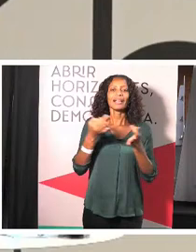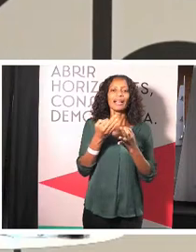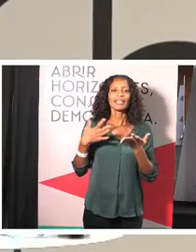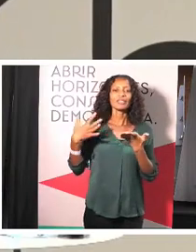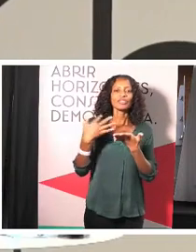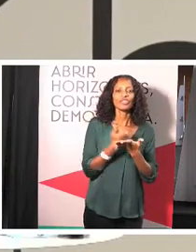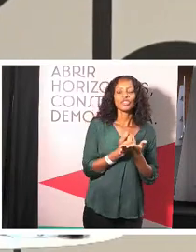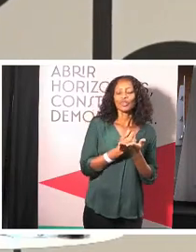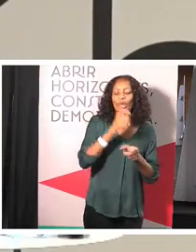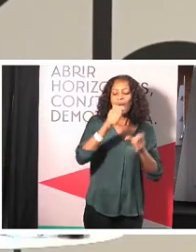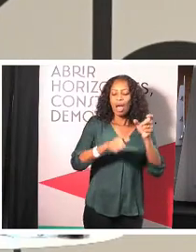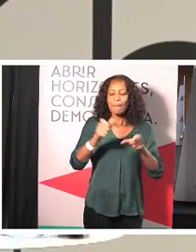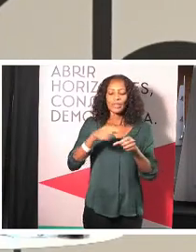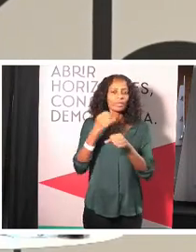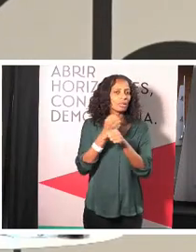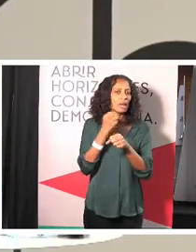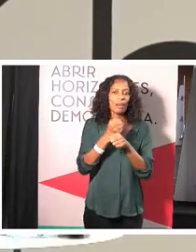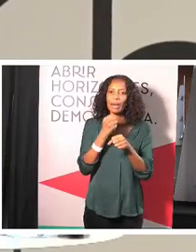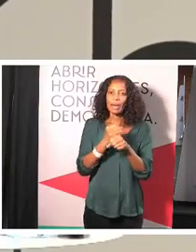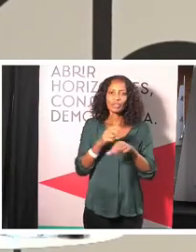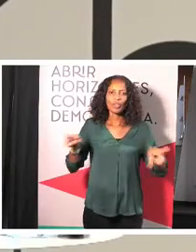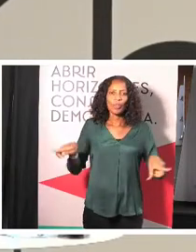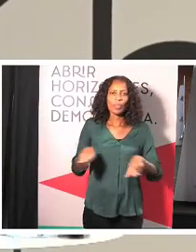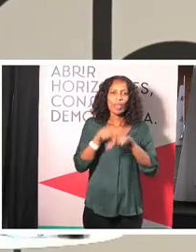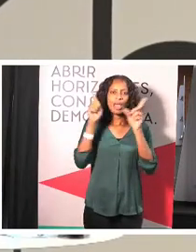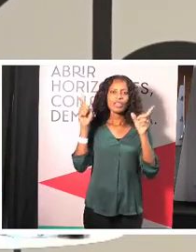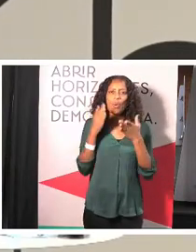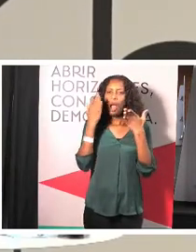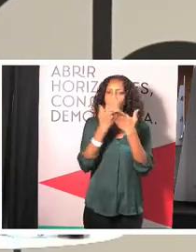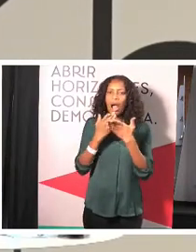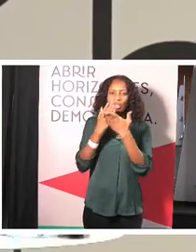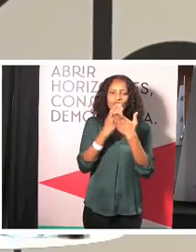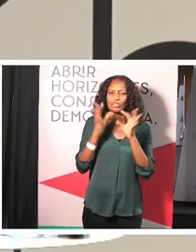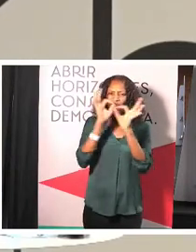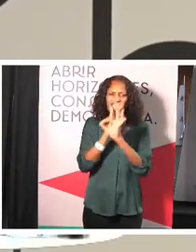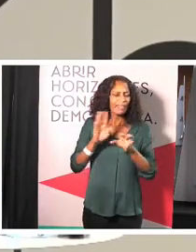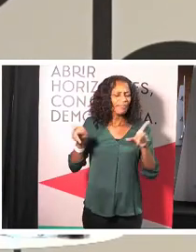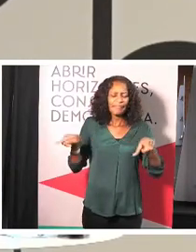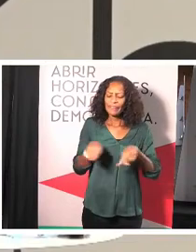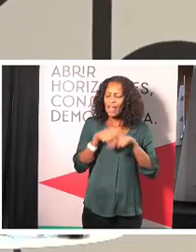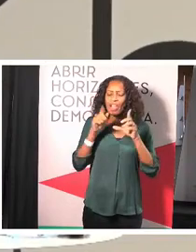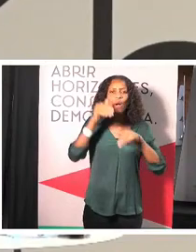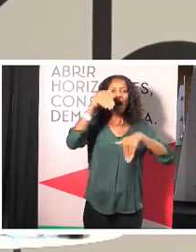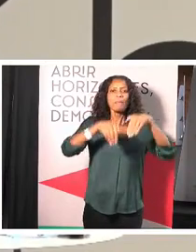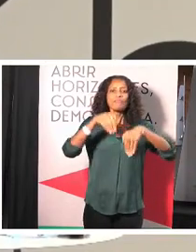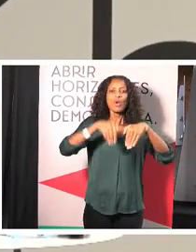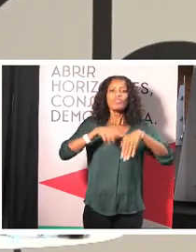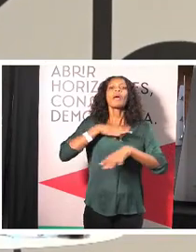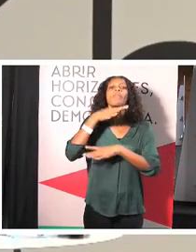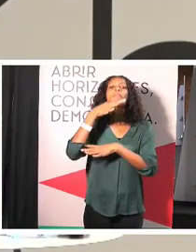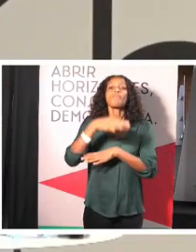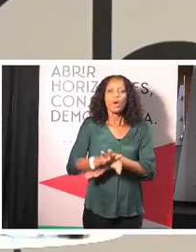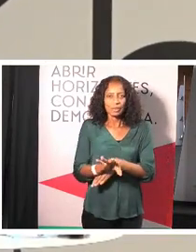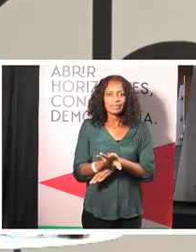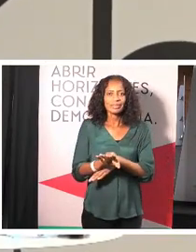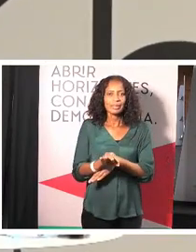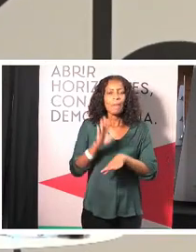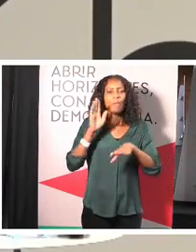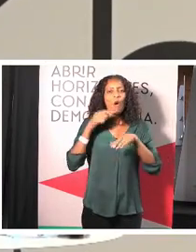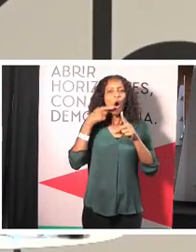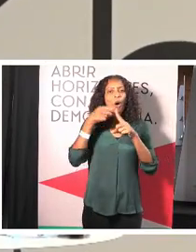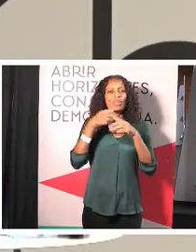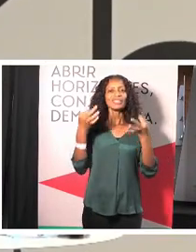que, por tanto, cuando pueden votar, lo que van a decidir es infiltrarse dentro del Estado, dentro de las instituciones, y empezar a defender sus